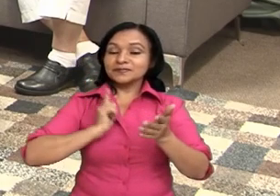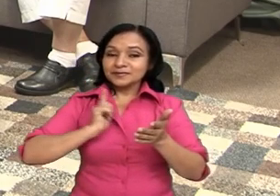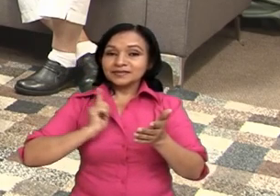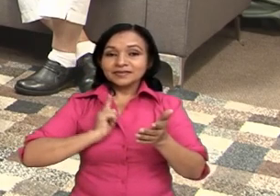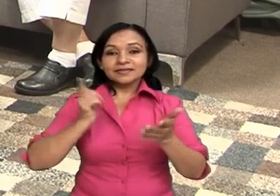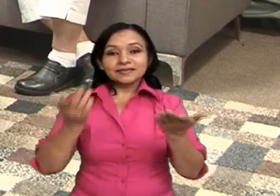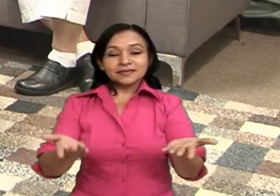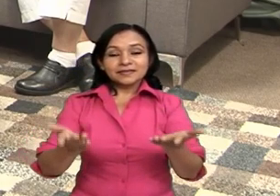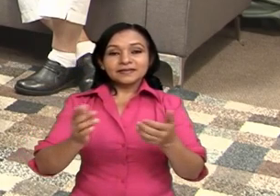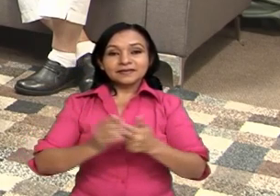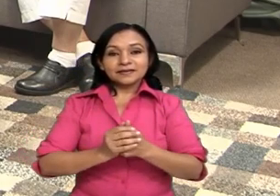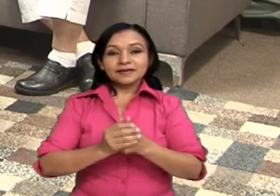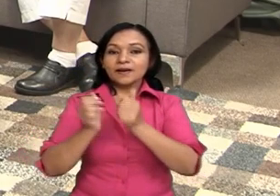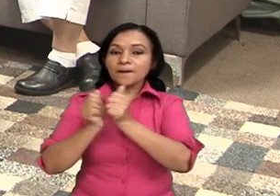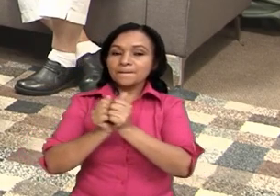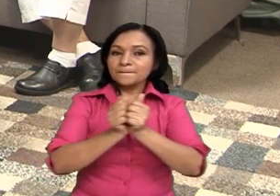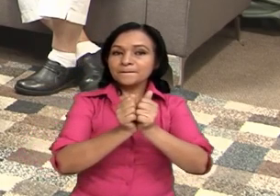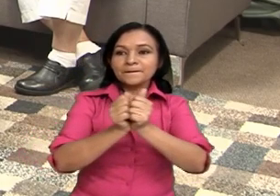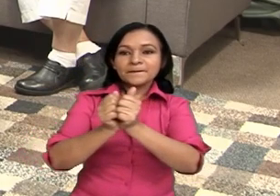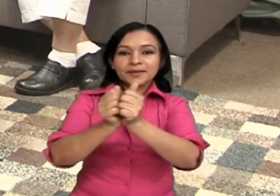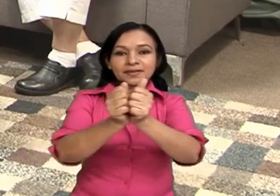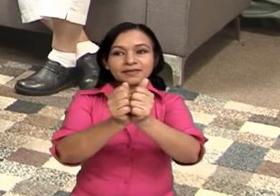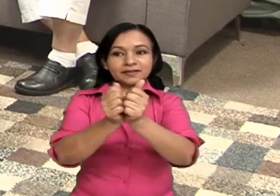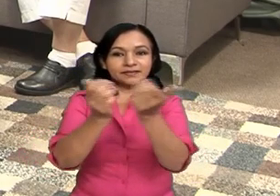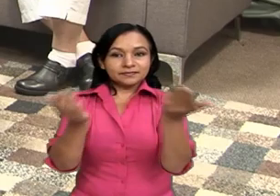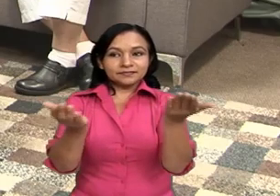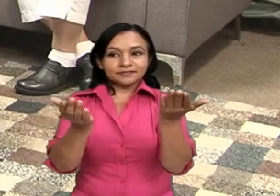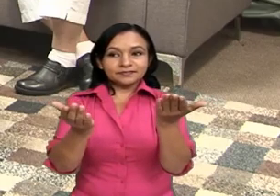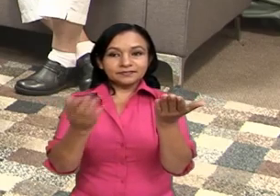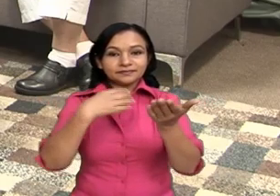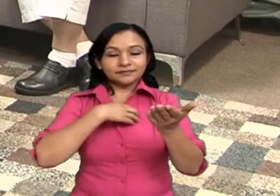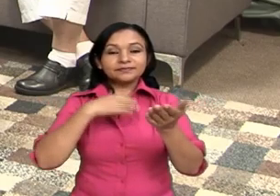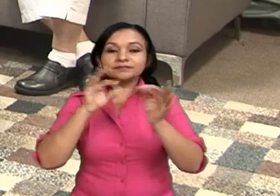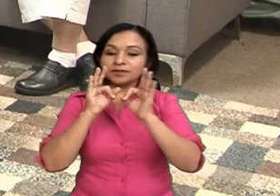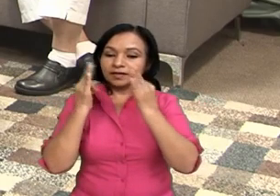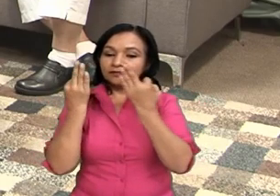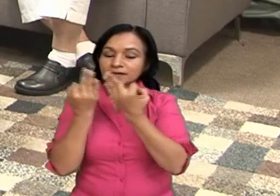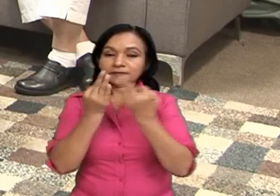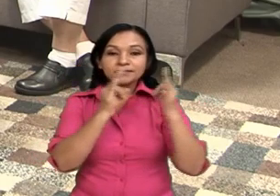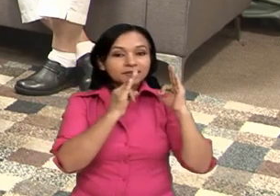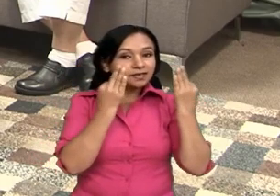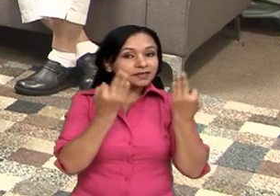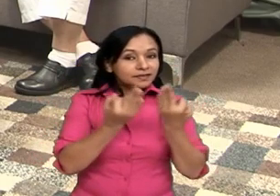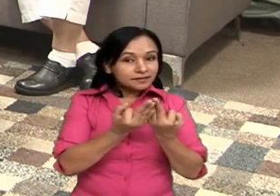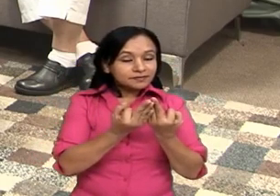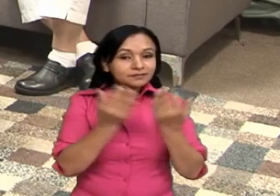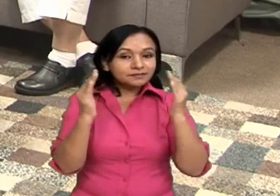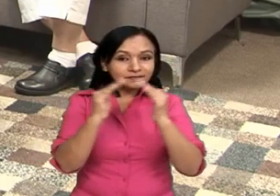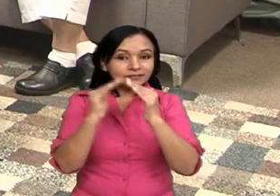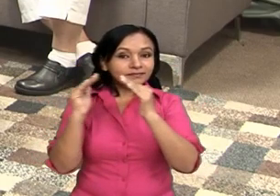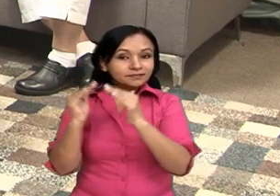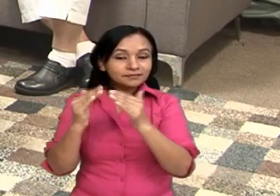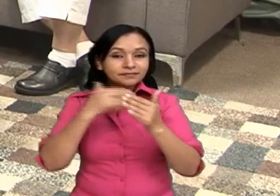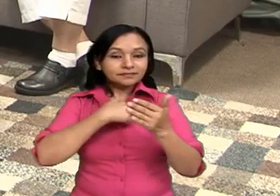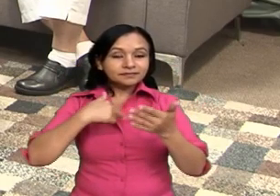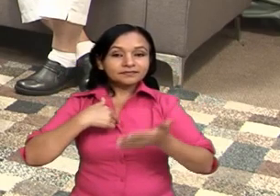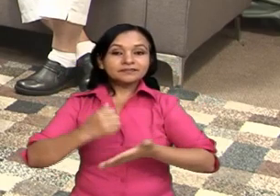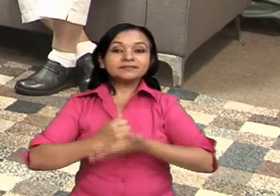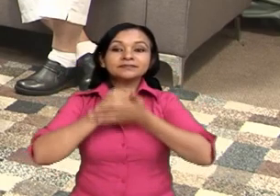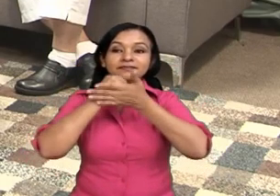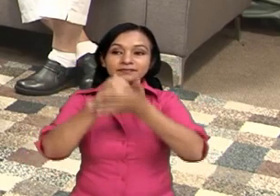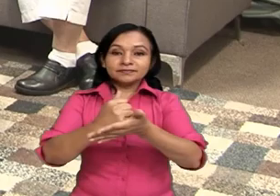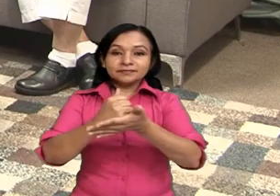también, en ese acompañar, incluso desde nuestra familia, desde nuestros hogares, contribuimos. Y